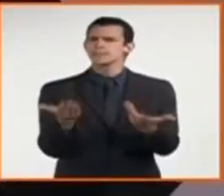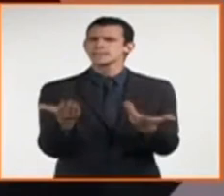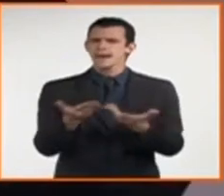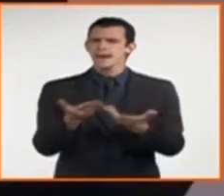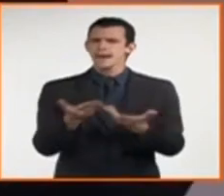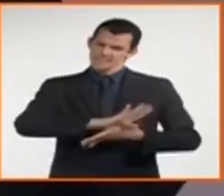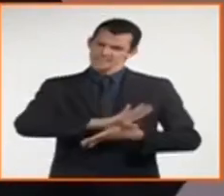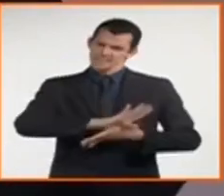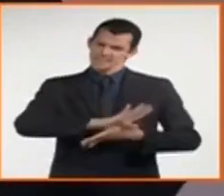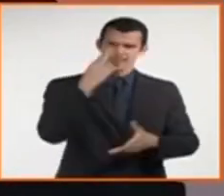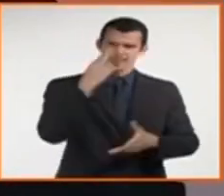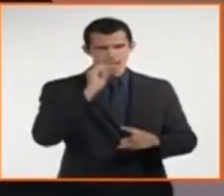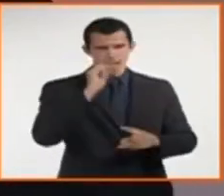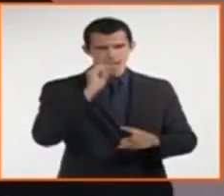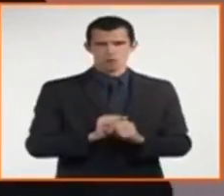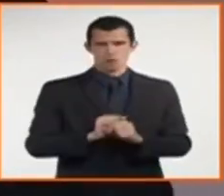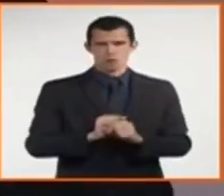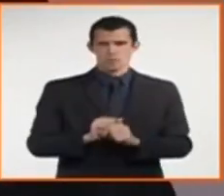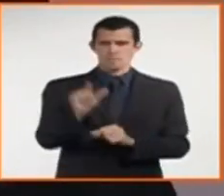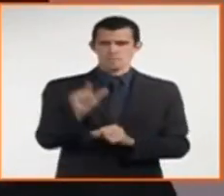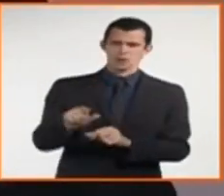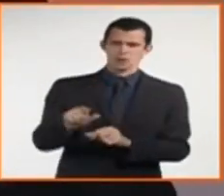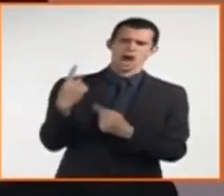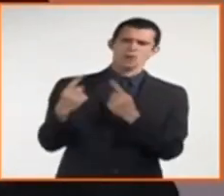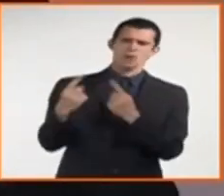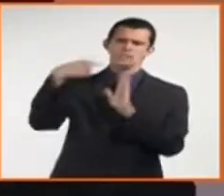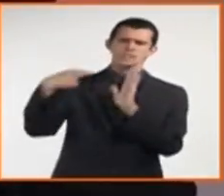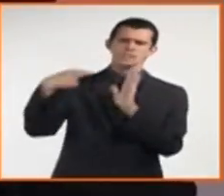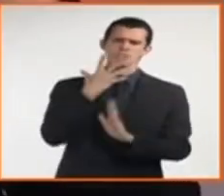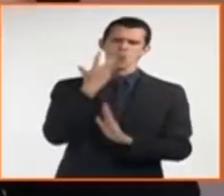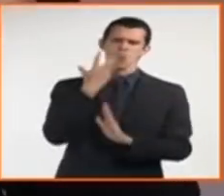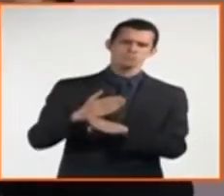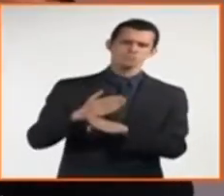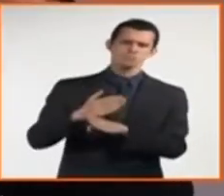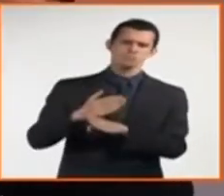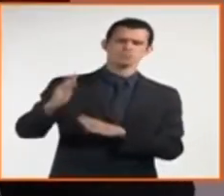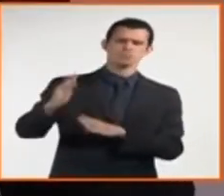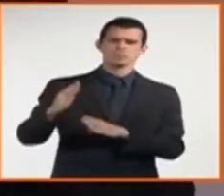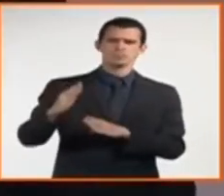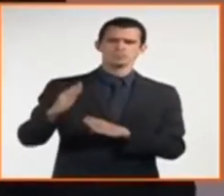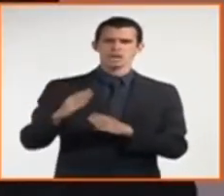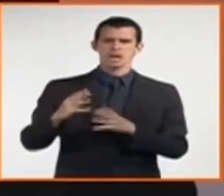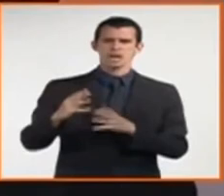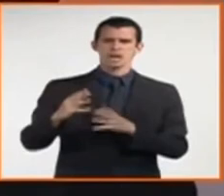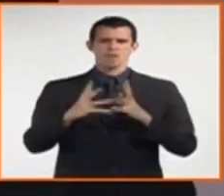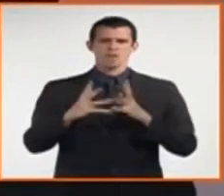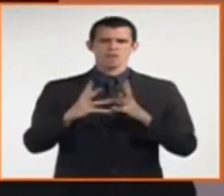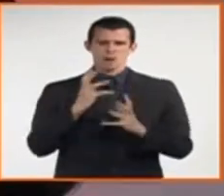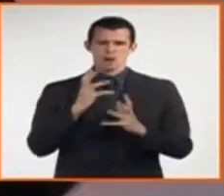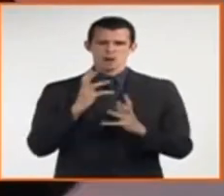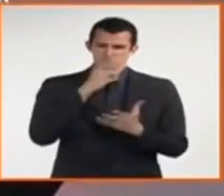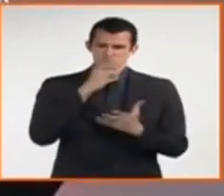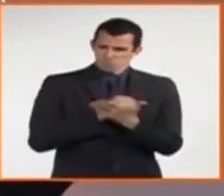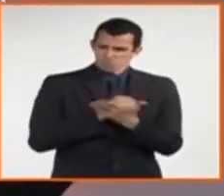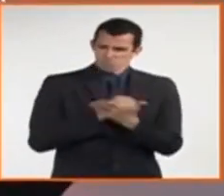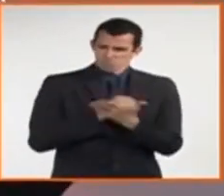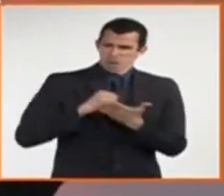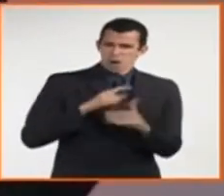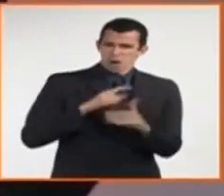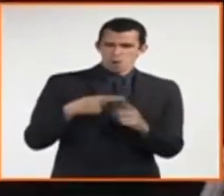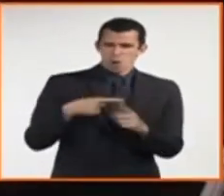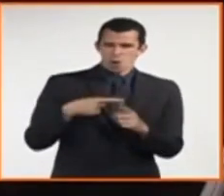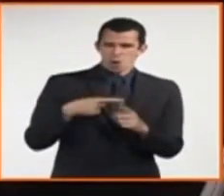impliquen posibilidad de comunicarte con el otro pero si se es un mundo que se mueve por estereotipo por una baja autoestima